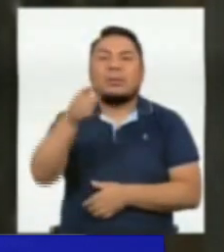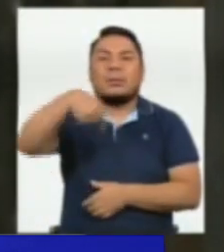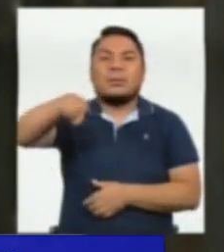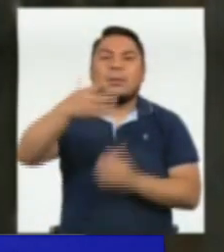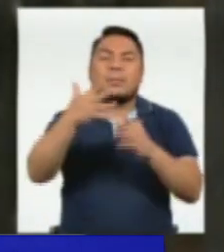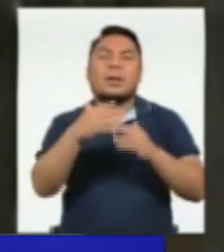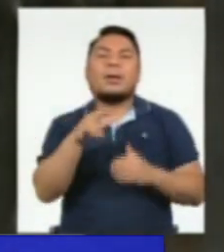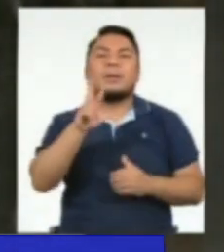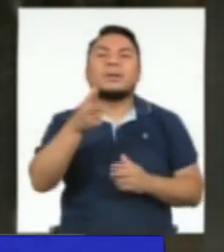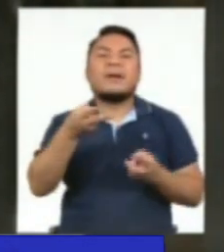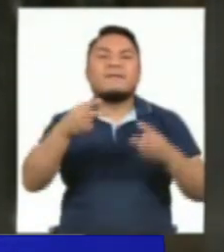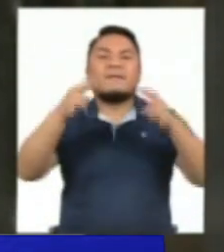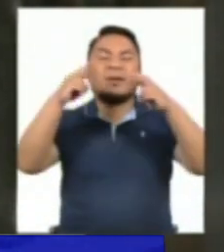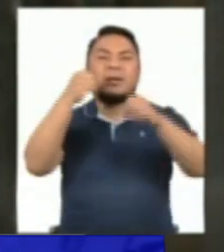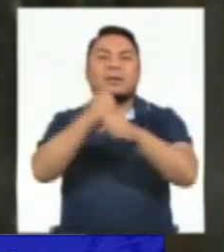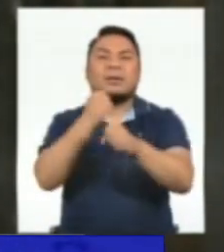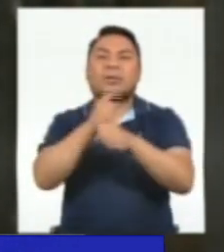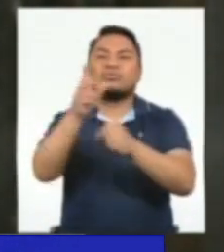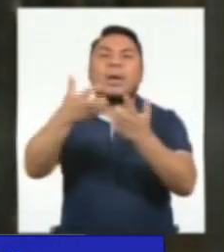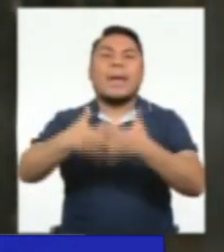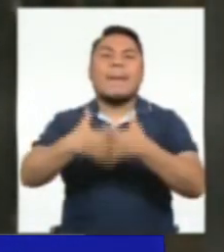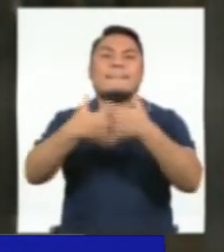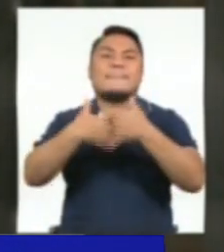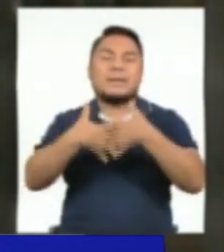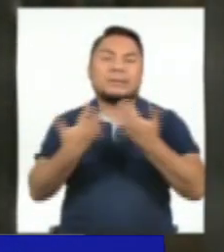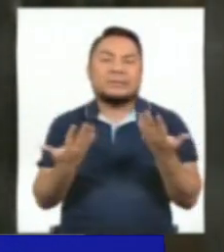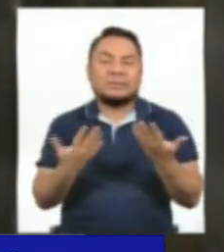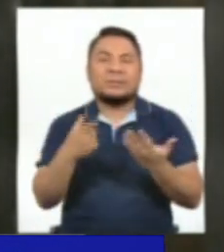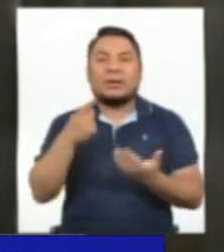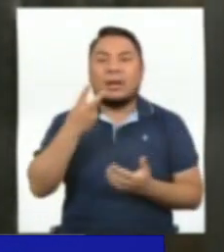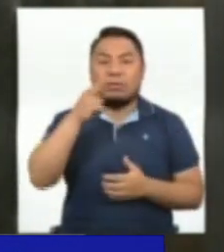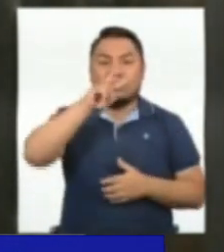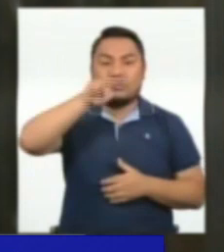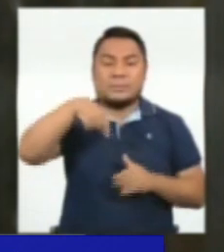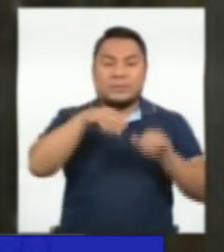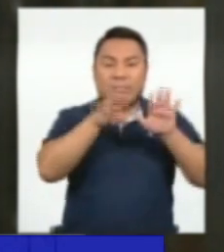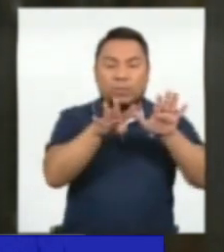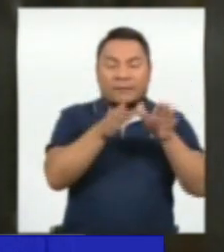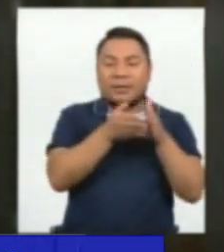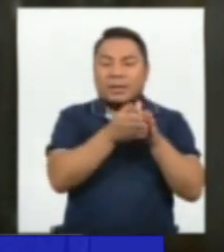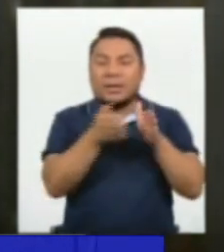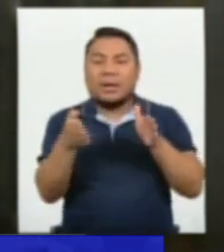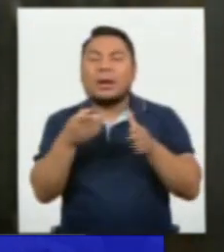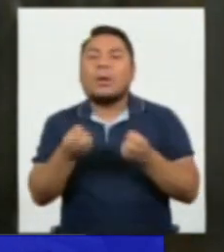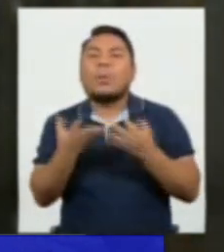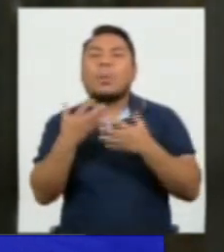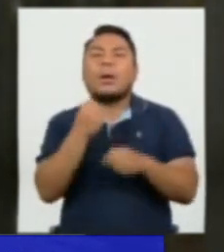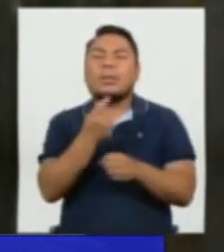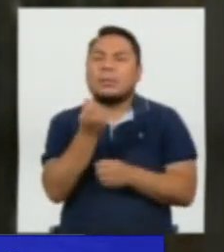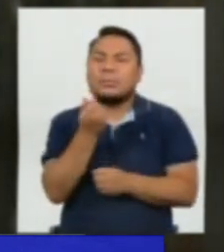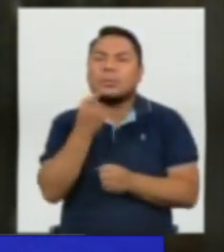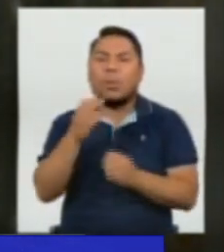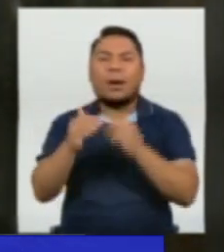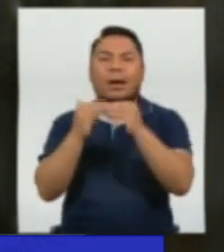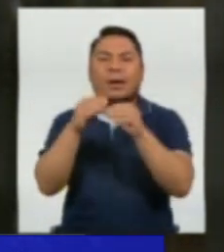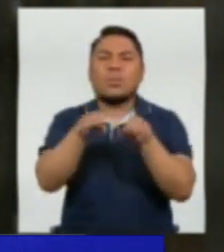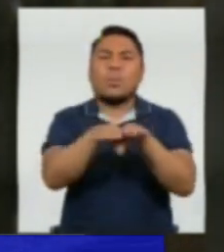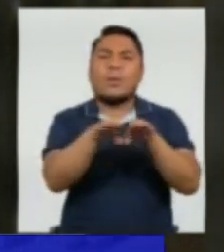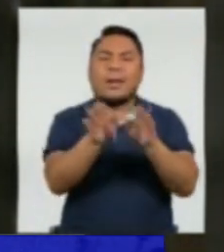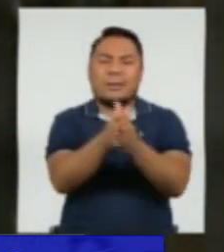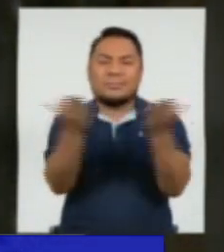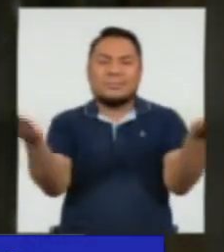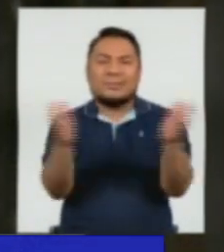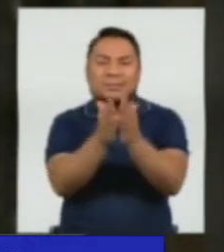entre 3 veces la contribución anual de la empresa a De Salud en el 2019, eso está directamente relacionado a cuantificar la